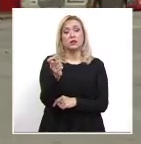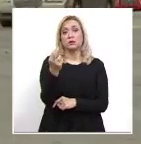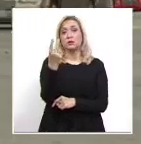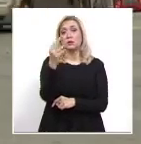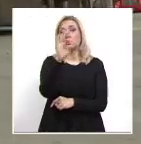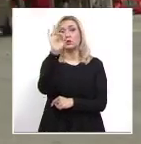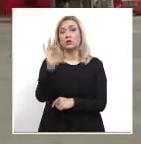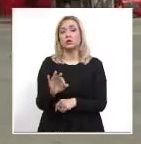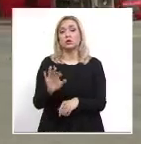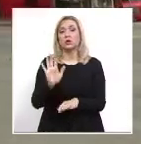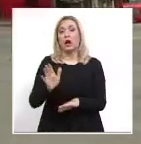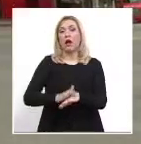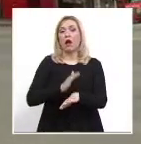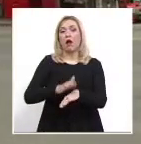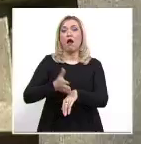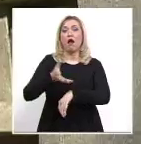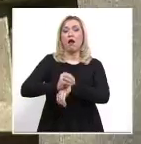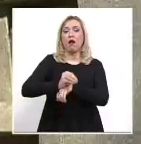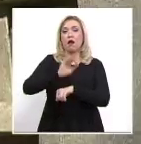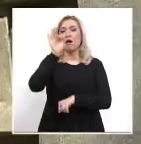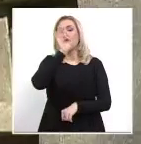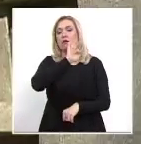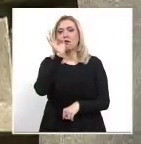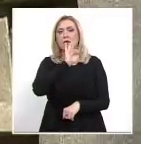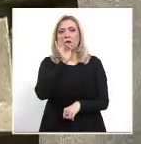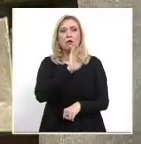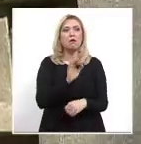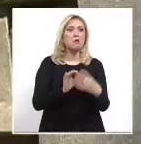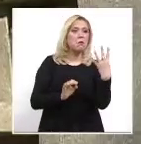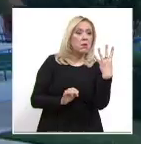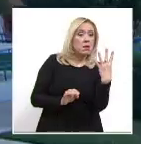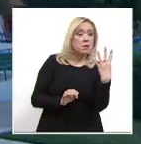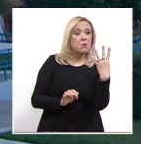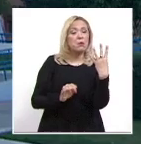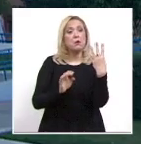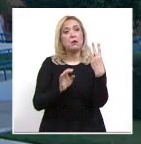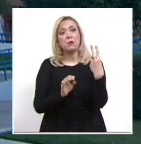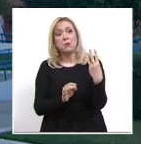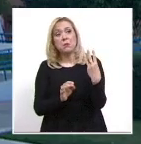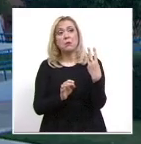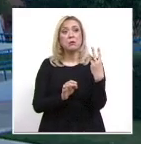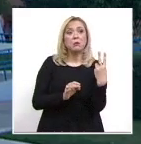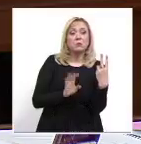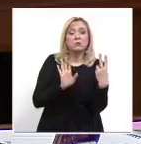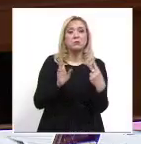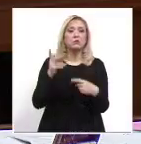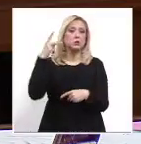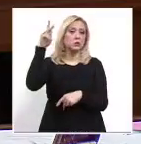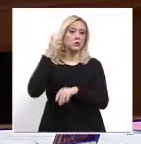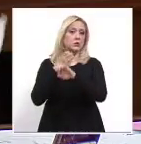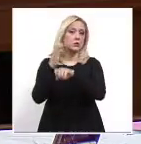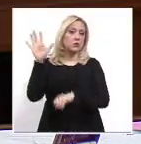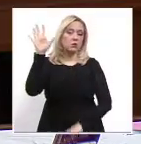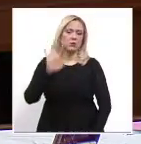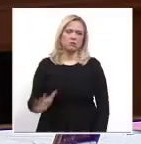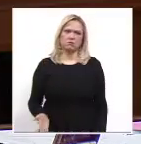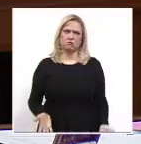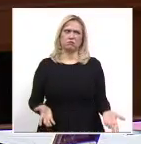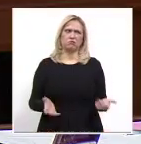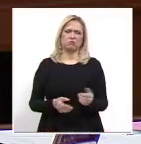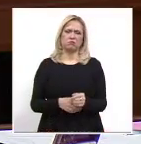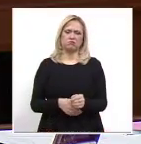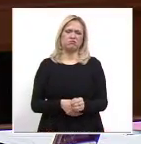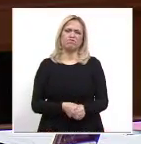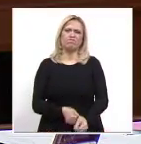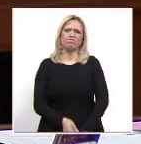total autorizado en caso de que solo existieran 4 o menos partidos políticos estatales. El proyecto razona que la